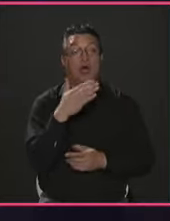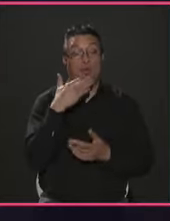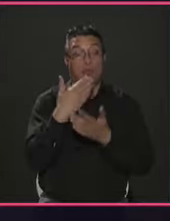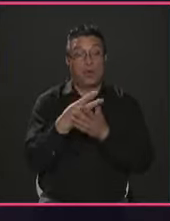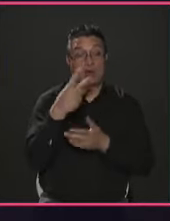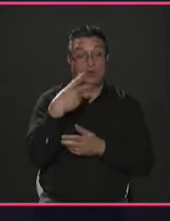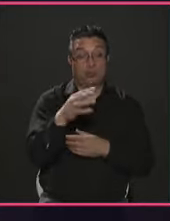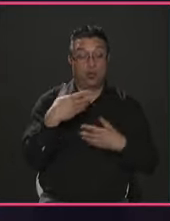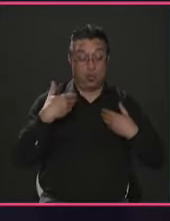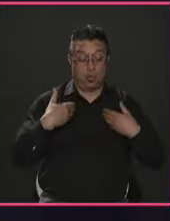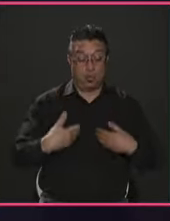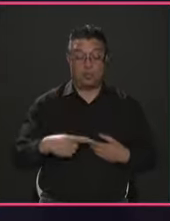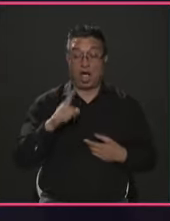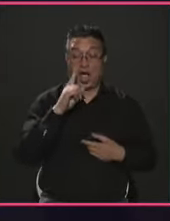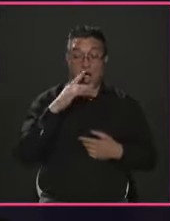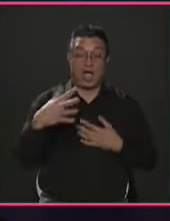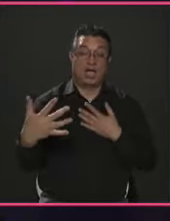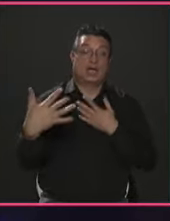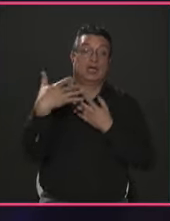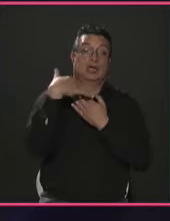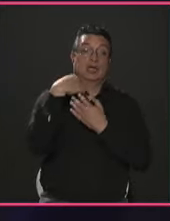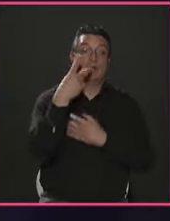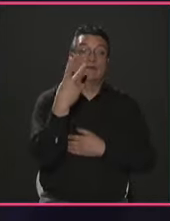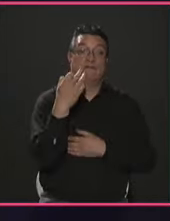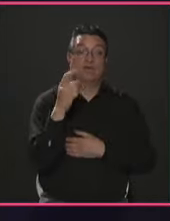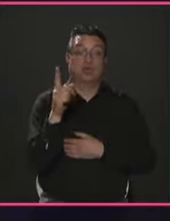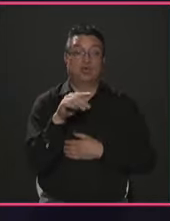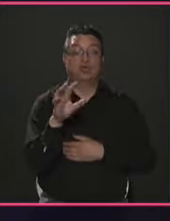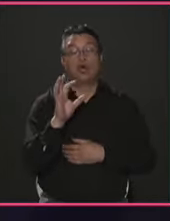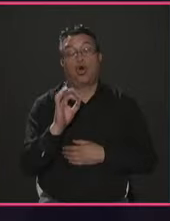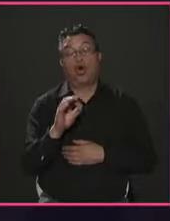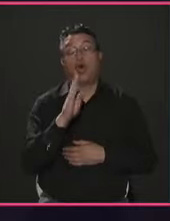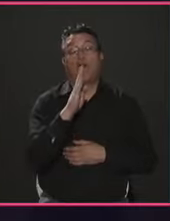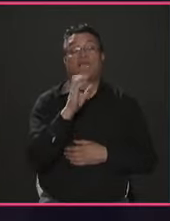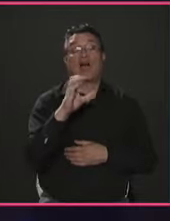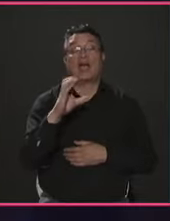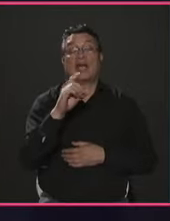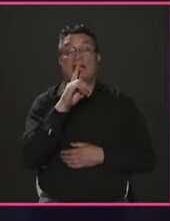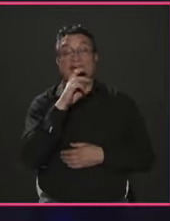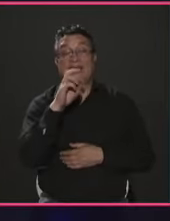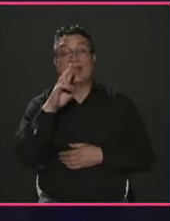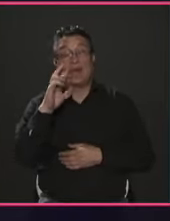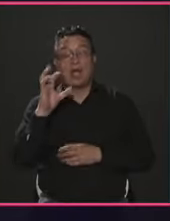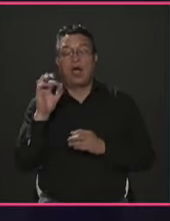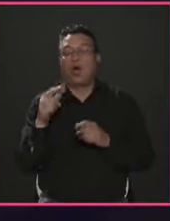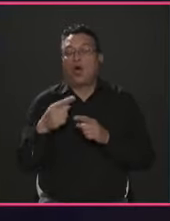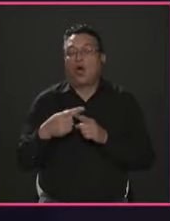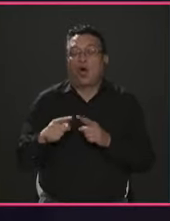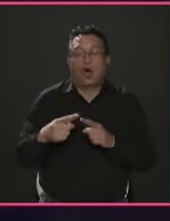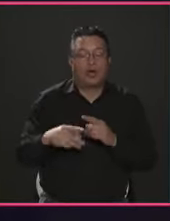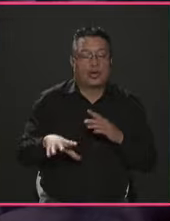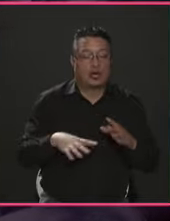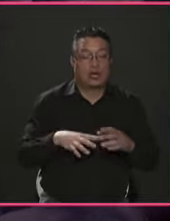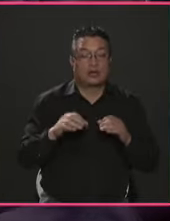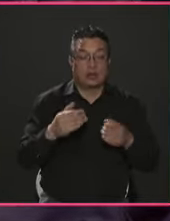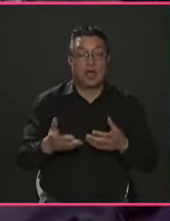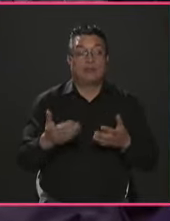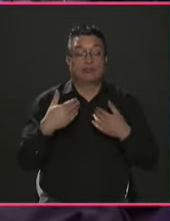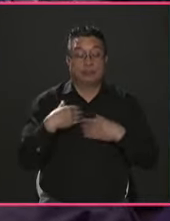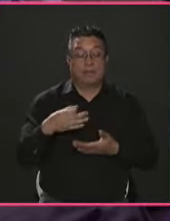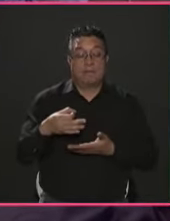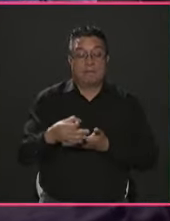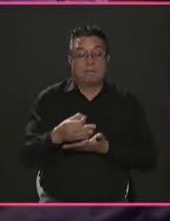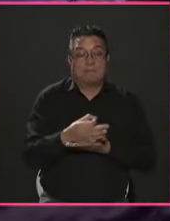cuerpo se ve expuesto a un virus o cualquier tipo de bacteria o cualquier microorganismo su cuerpo crea moléculas